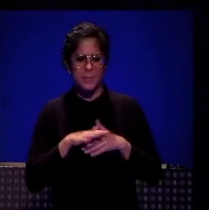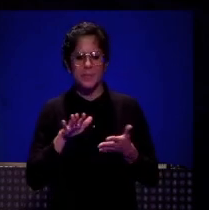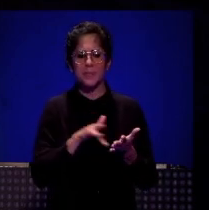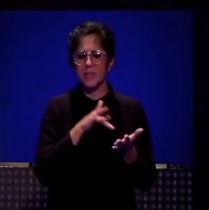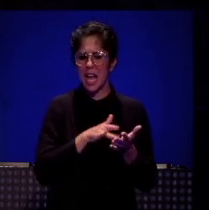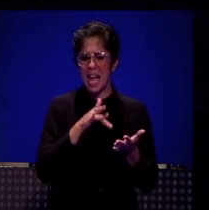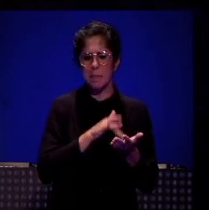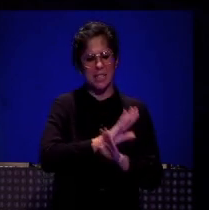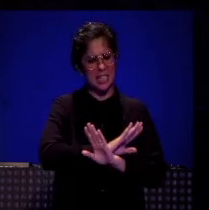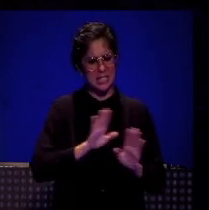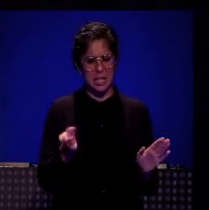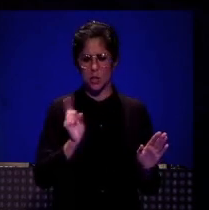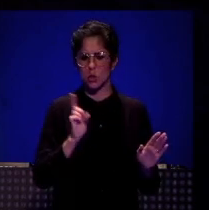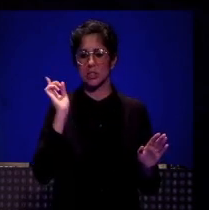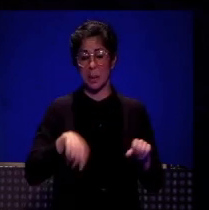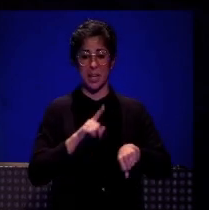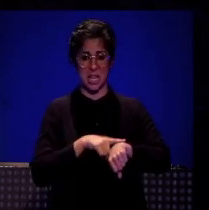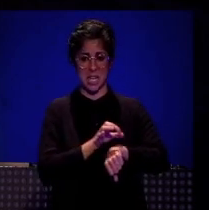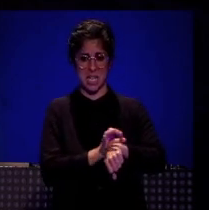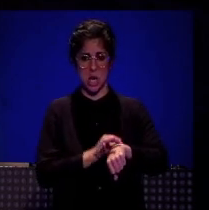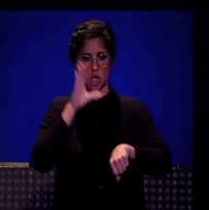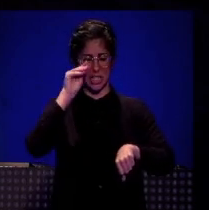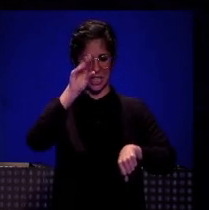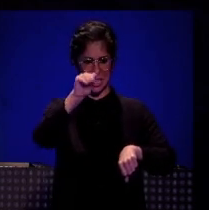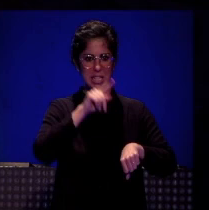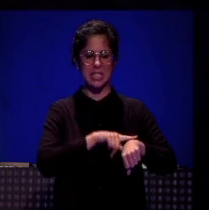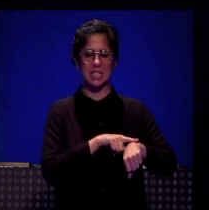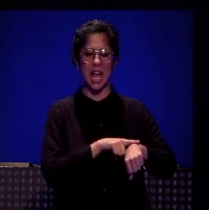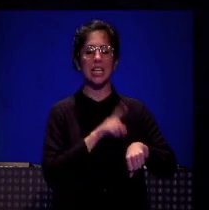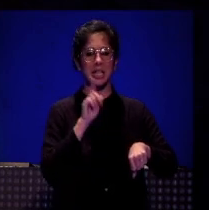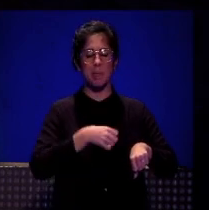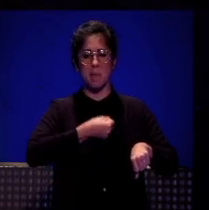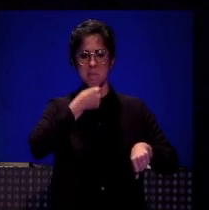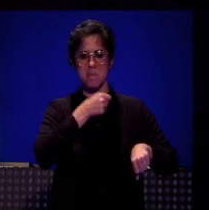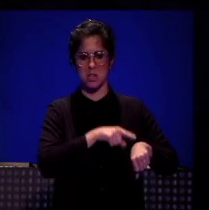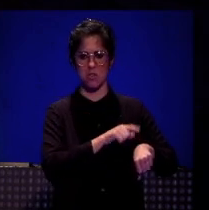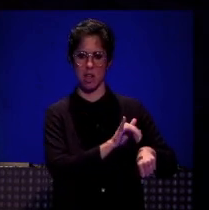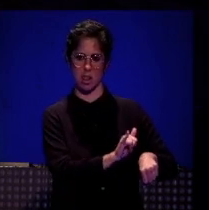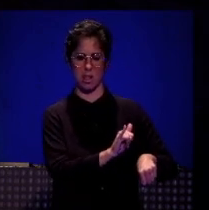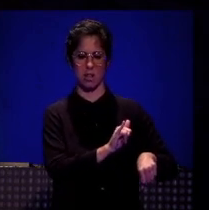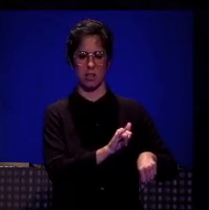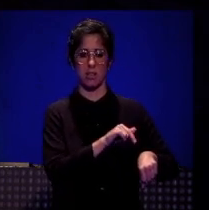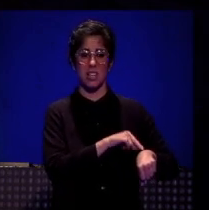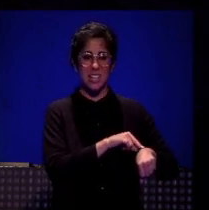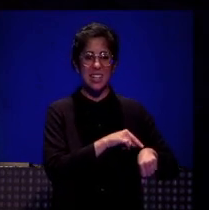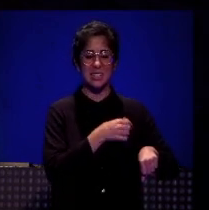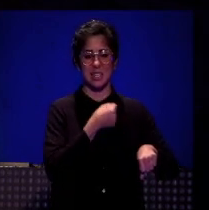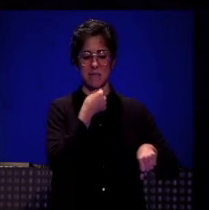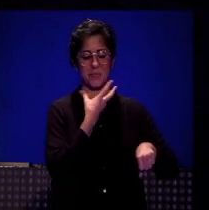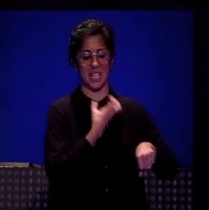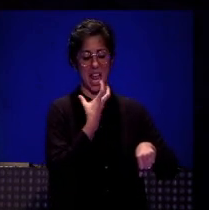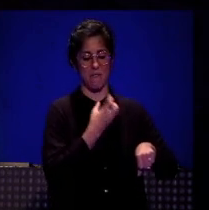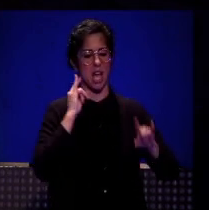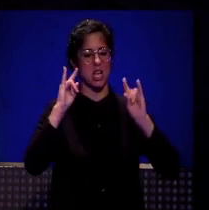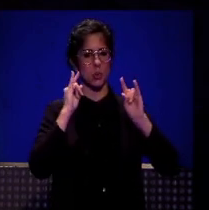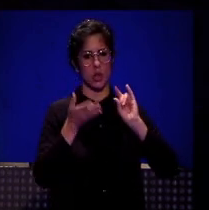y esto es totalmente cierto también incluye un micrófono muy bueno para la canalización de ruido que incluso yo he